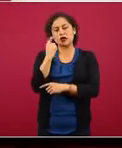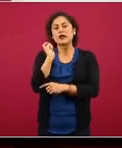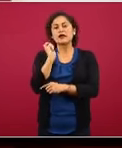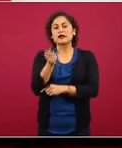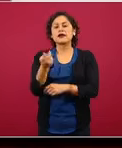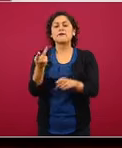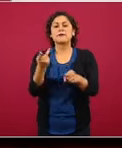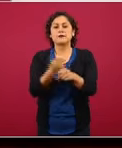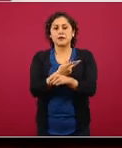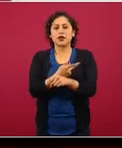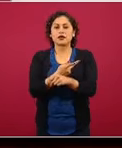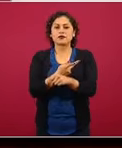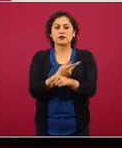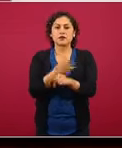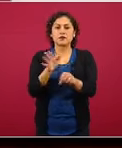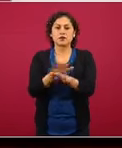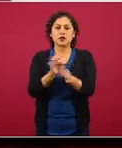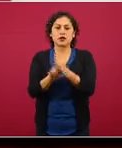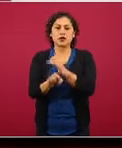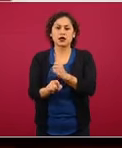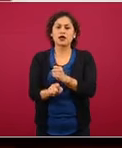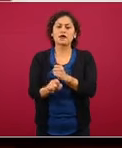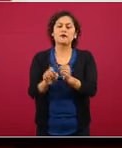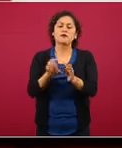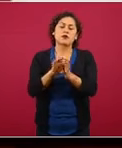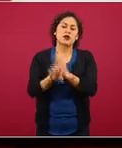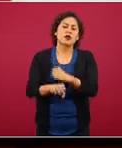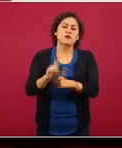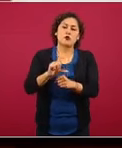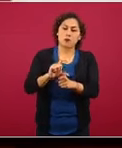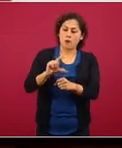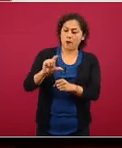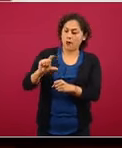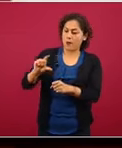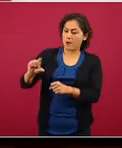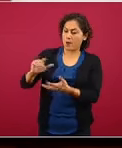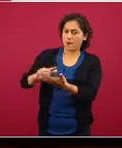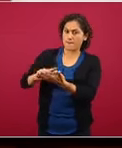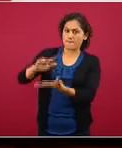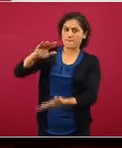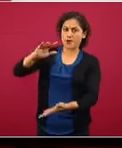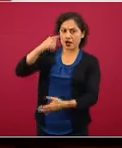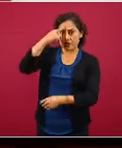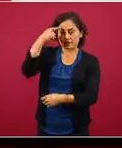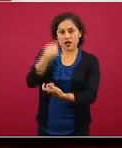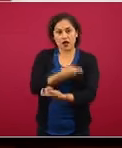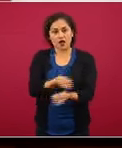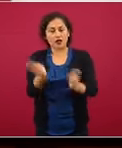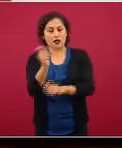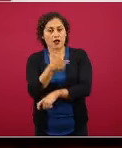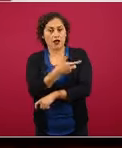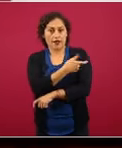crecimiento del número de vacunas disponibles para aplicar y